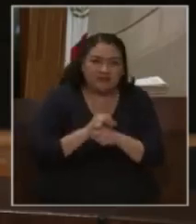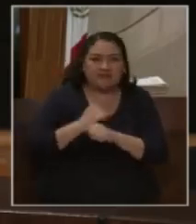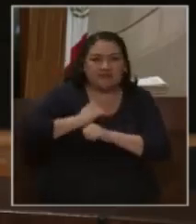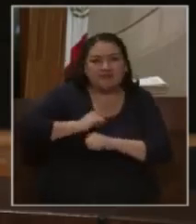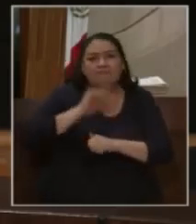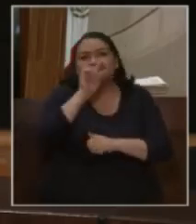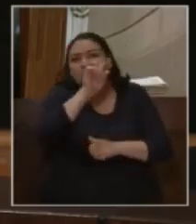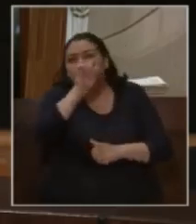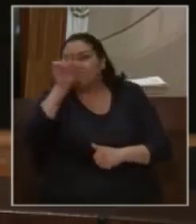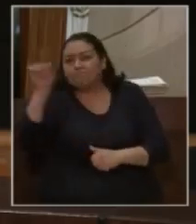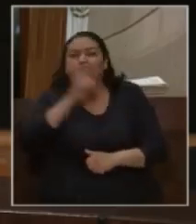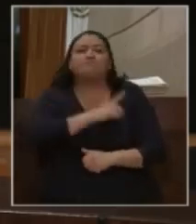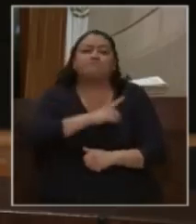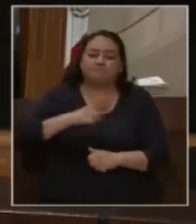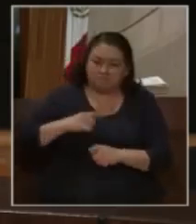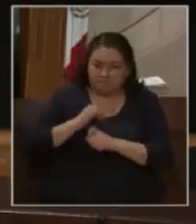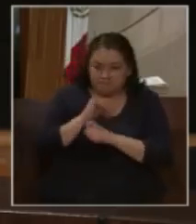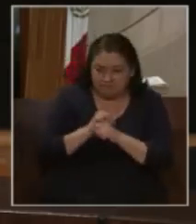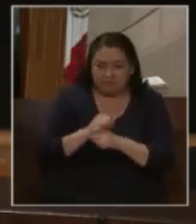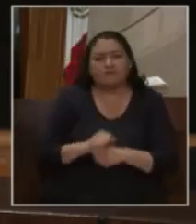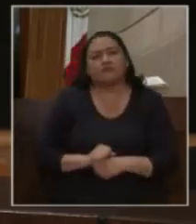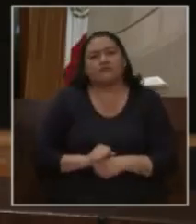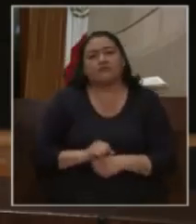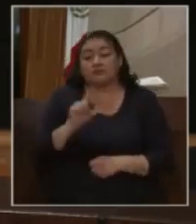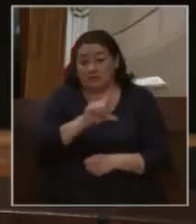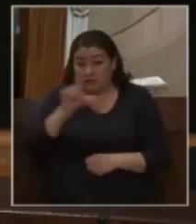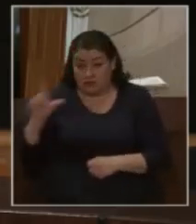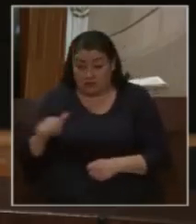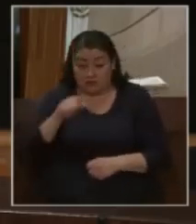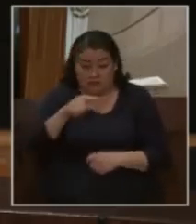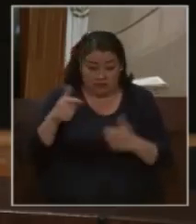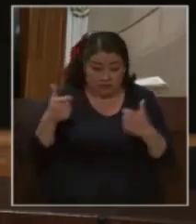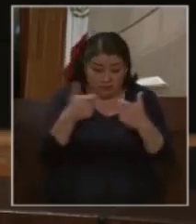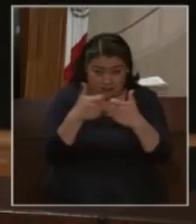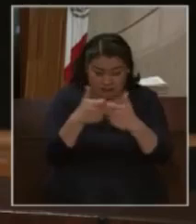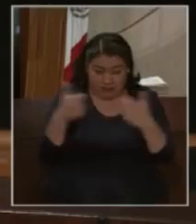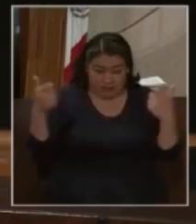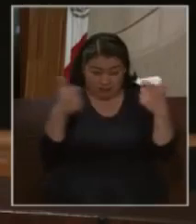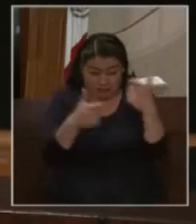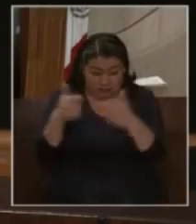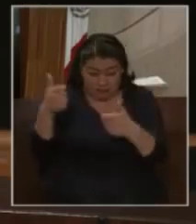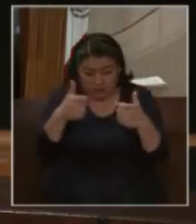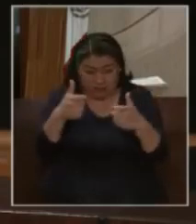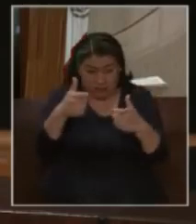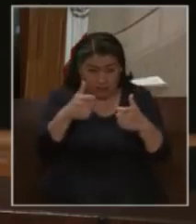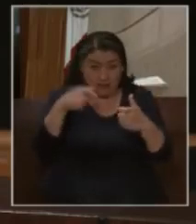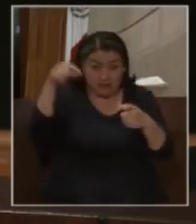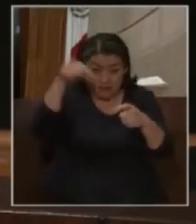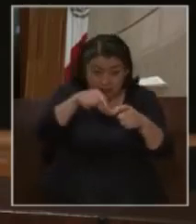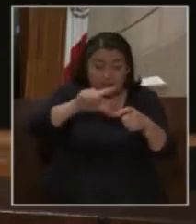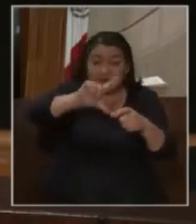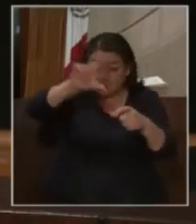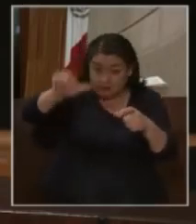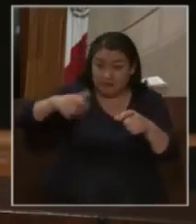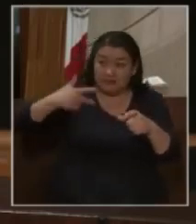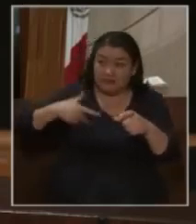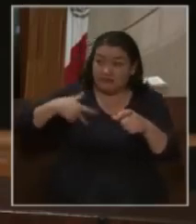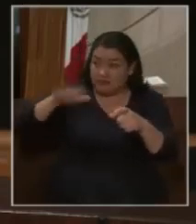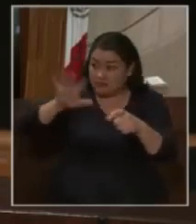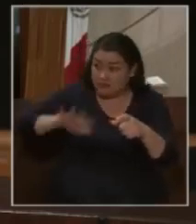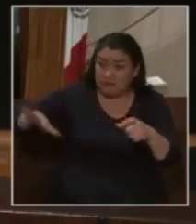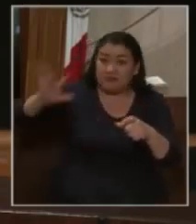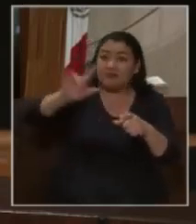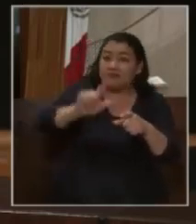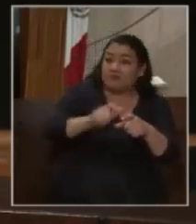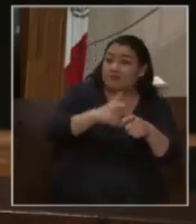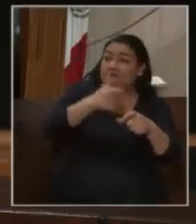autoridades. En cuanto a la entrega de estos recursos, se presume que un uso